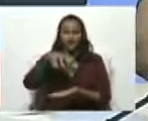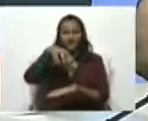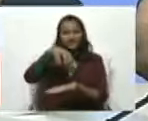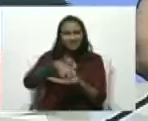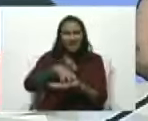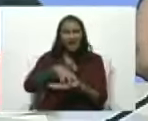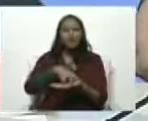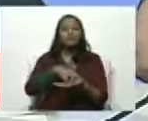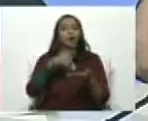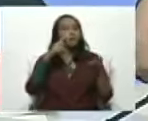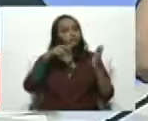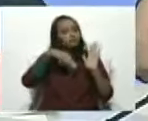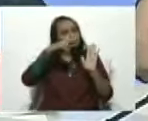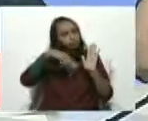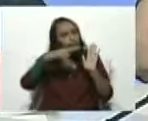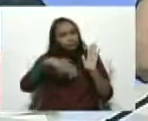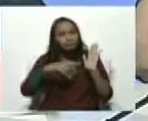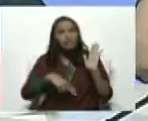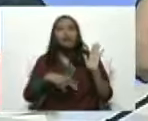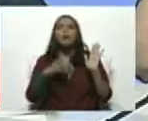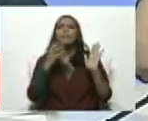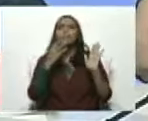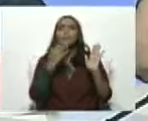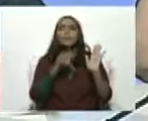nosotros apreciamos. El estado tiene